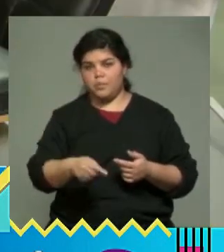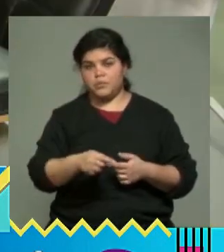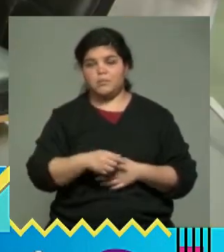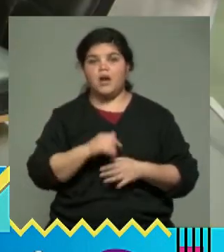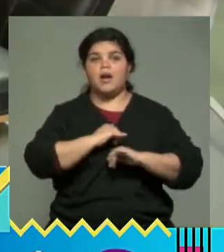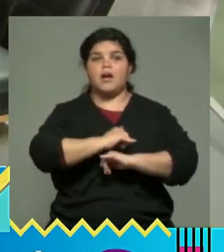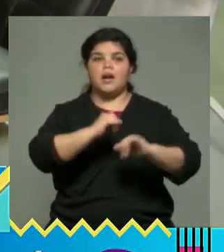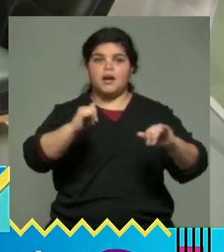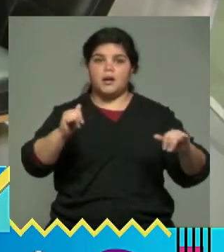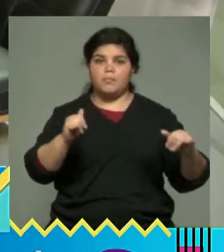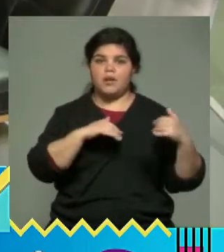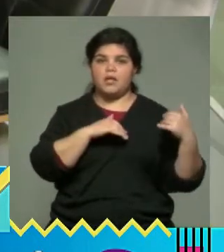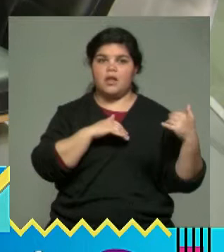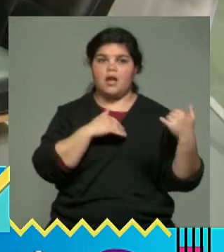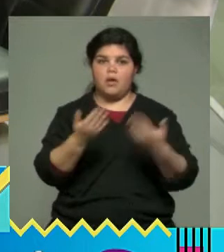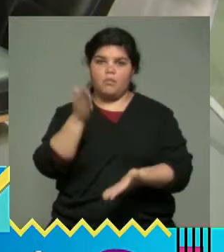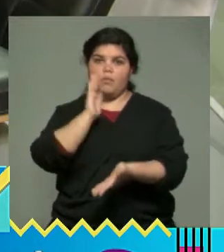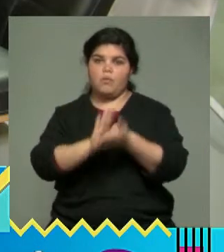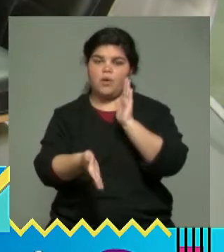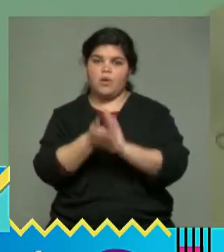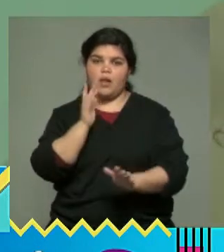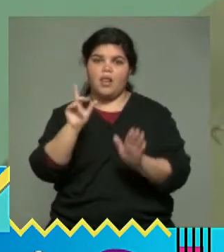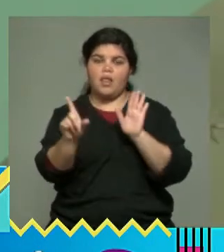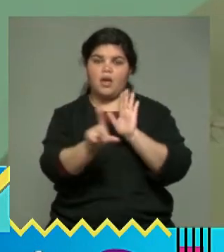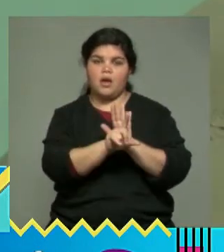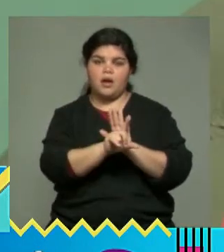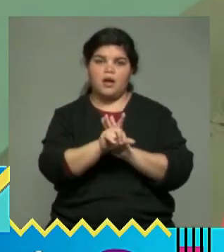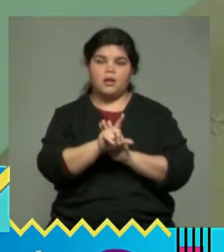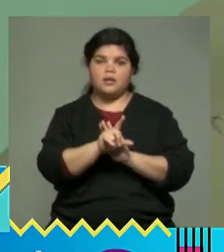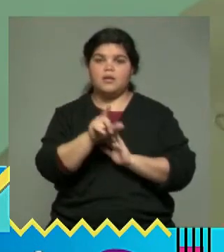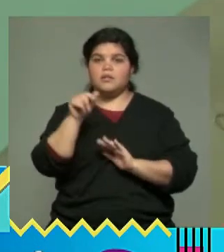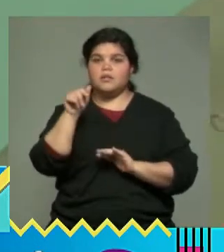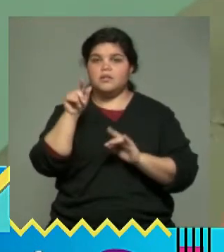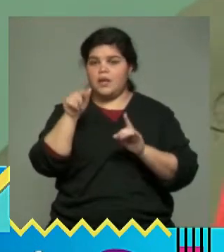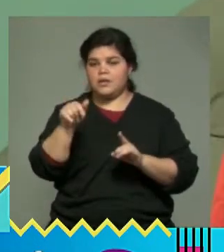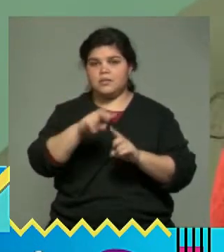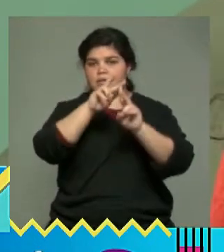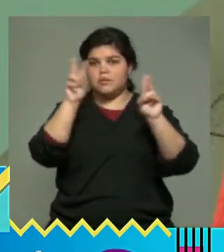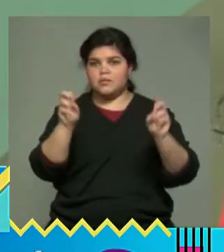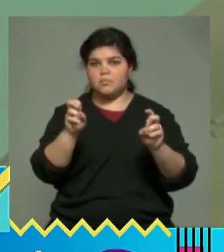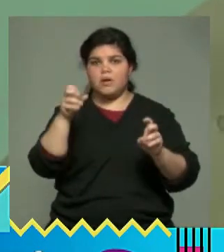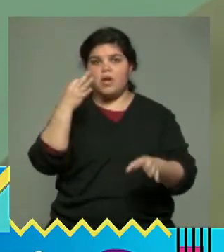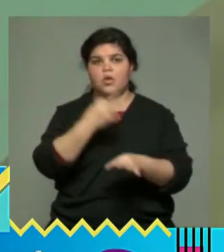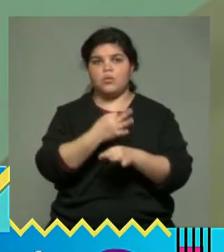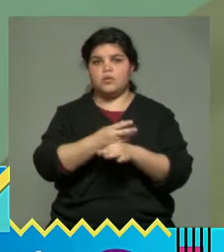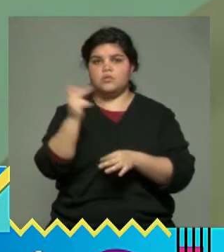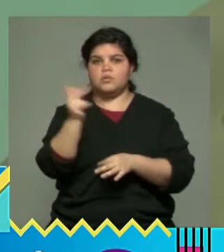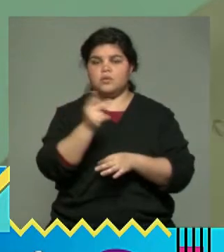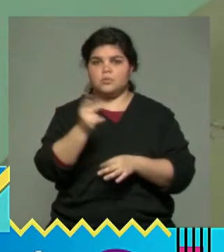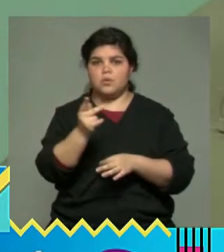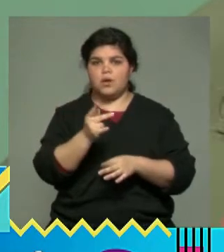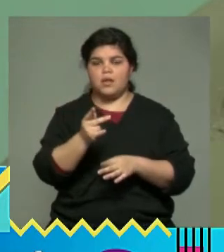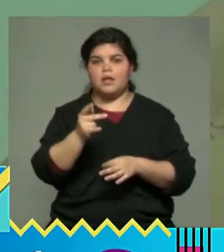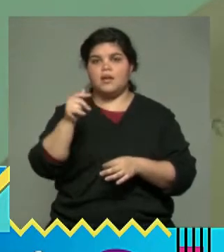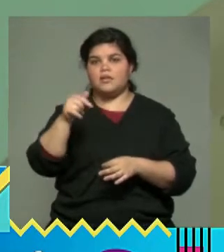campaña nacional por el aborto legal, seguro y gratuito, que es el lema básicamente, educación sexual integral. Yo estoy a cargo de una cátedra de educación